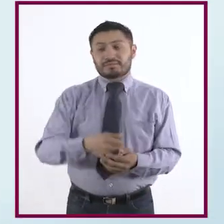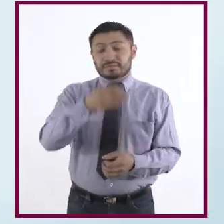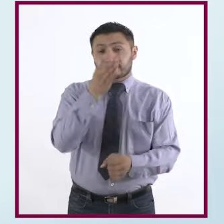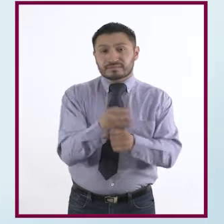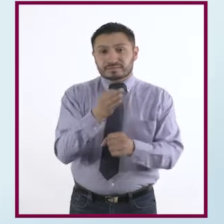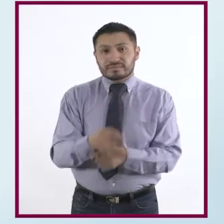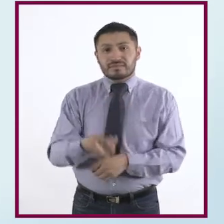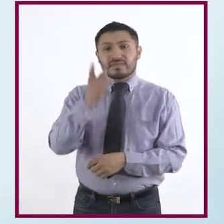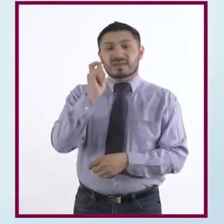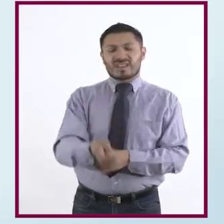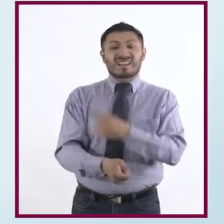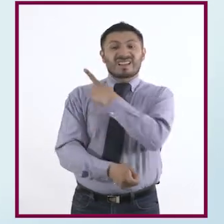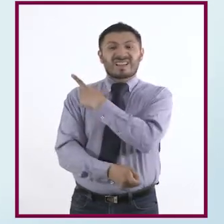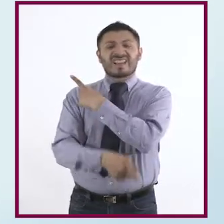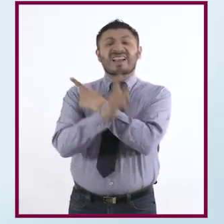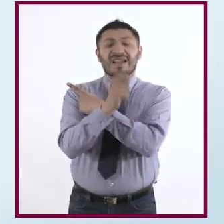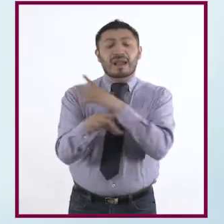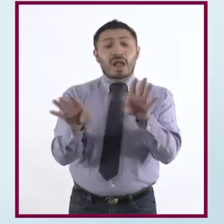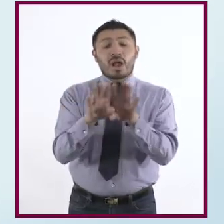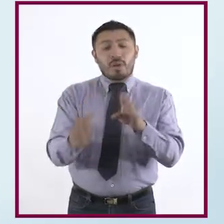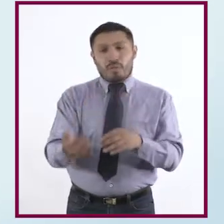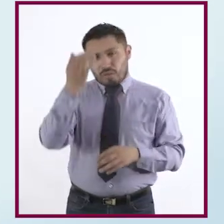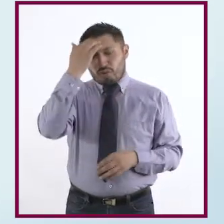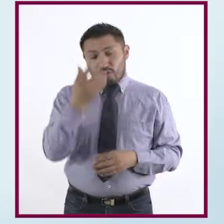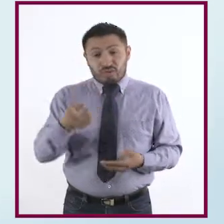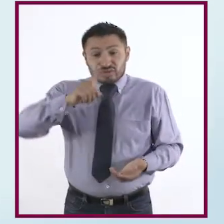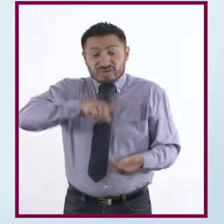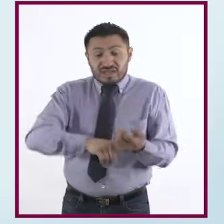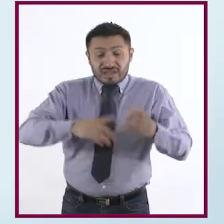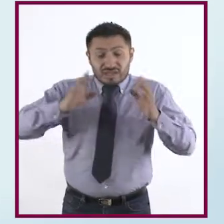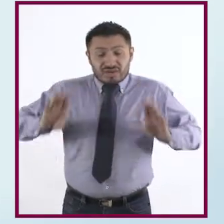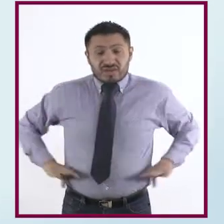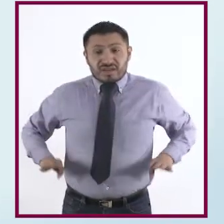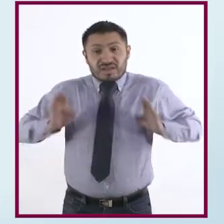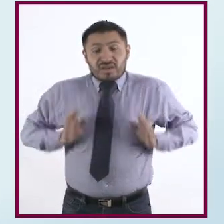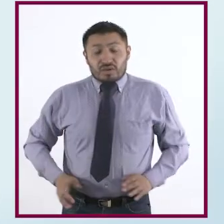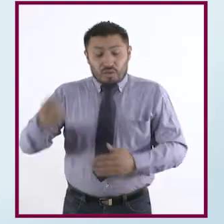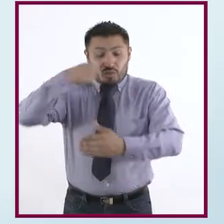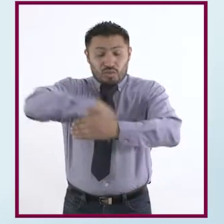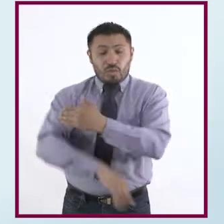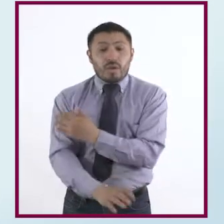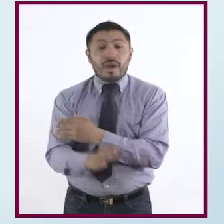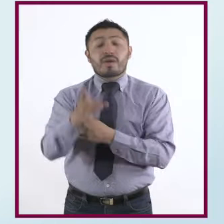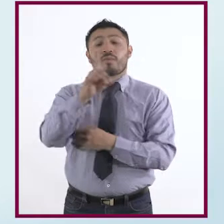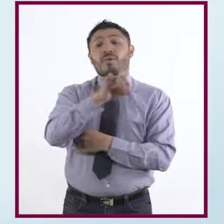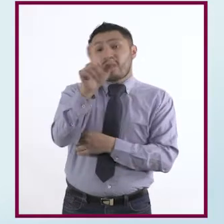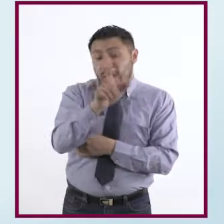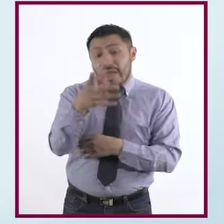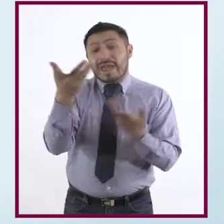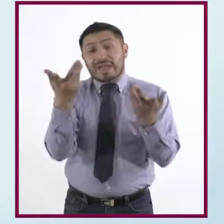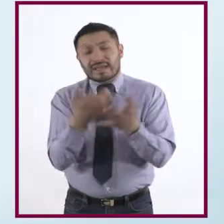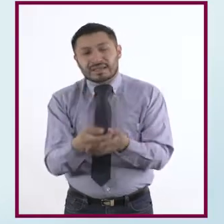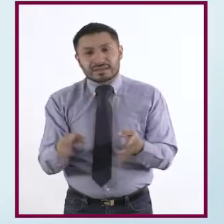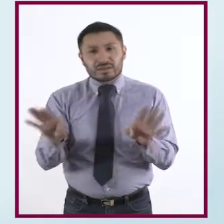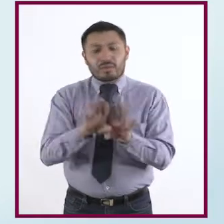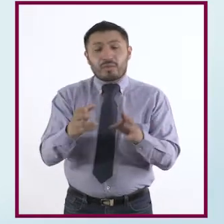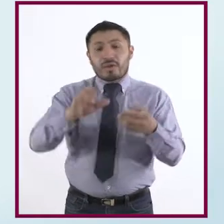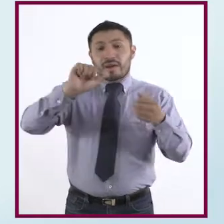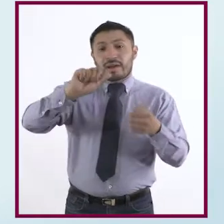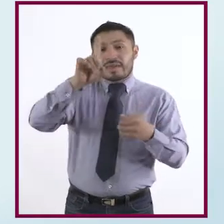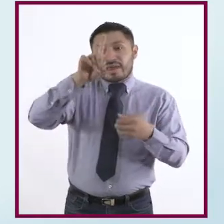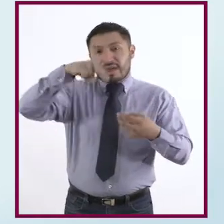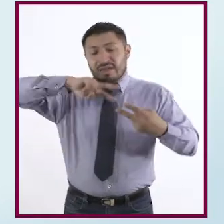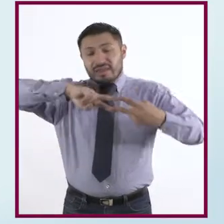en la aplicación del conocimiento biológico molecular, el diagnóstico y la intervención genética con la finalidad de obtener